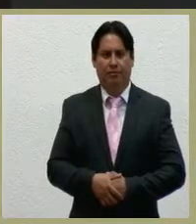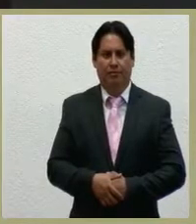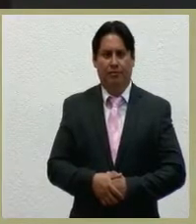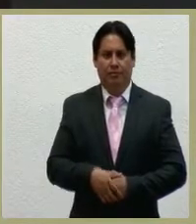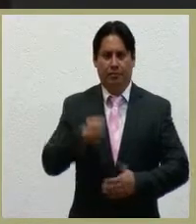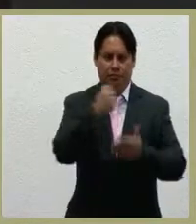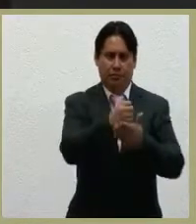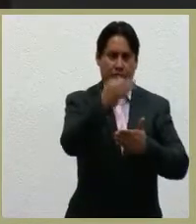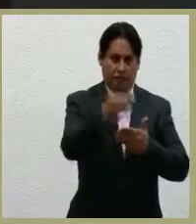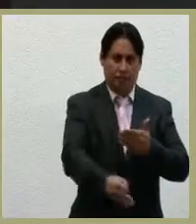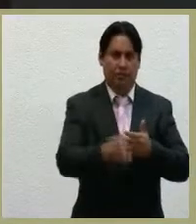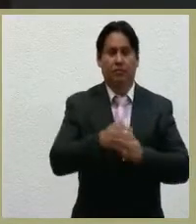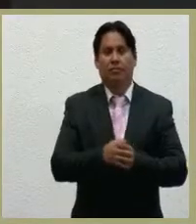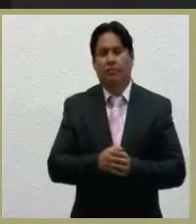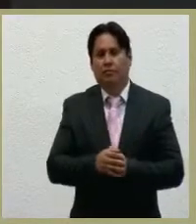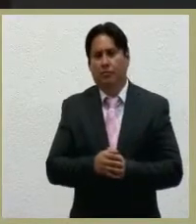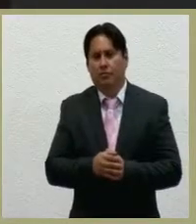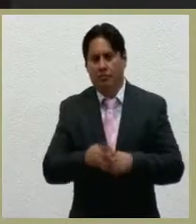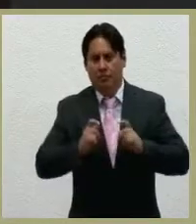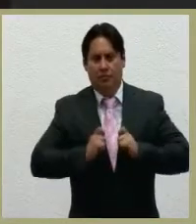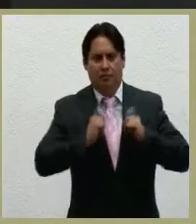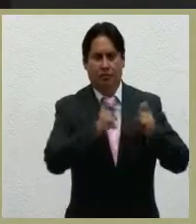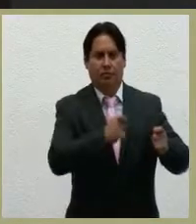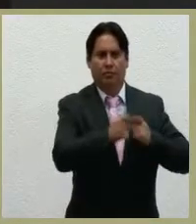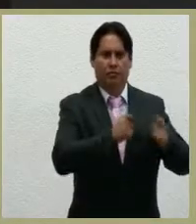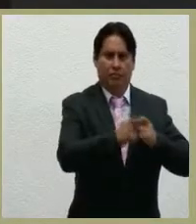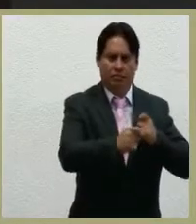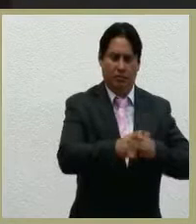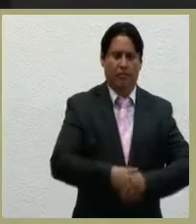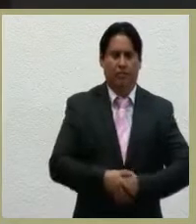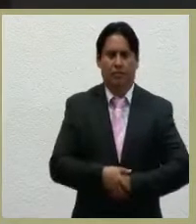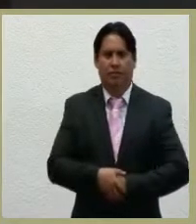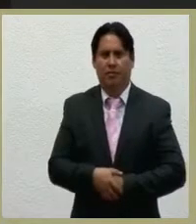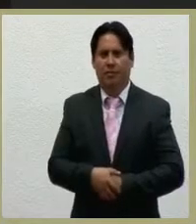Aprobado por unanimidad. Córranse los trámites legislativos.